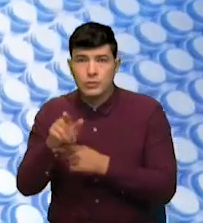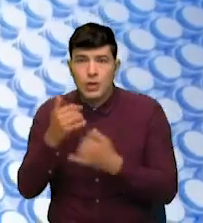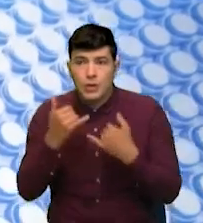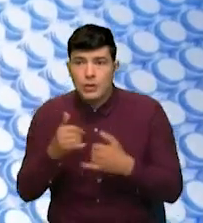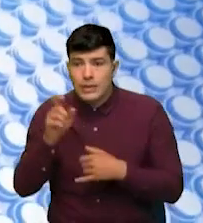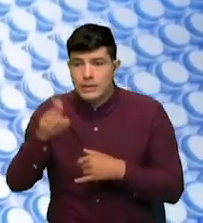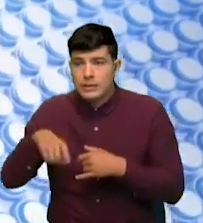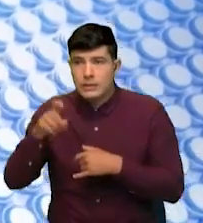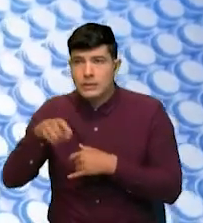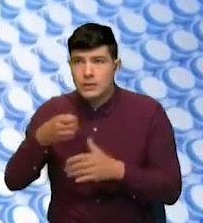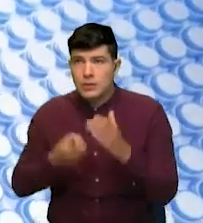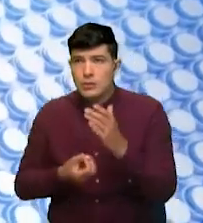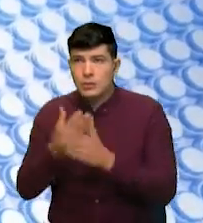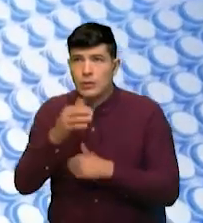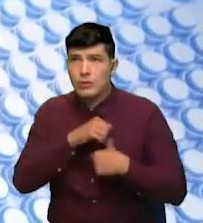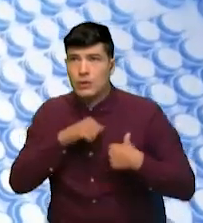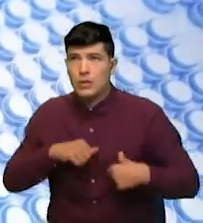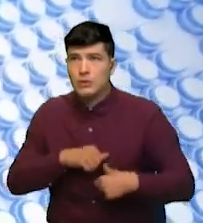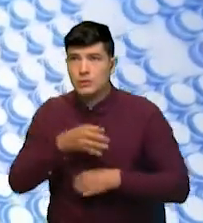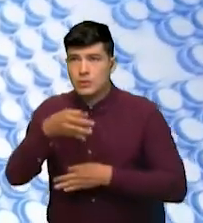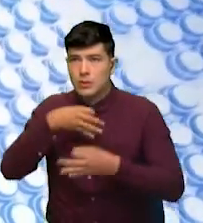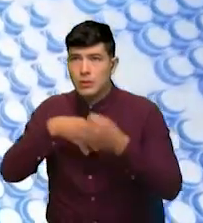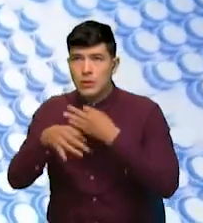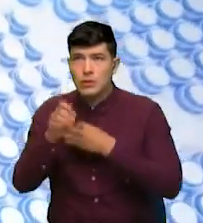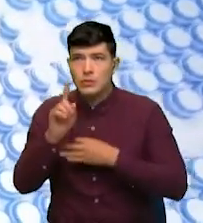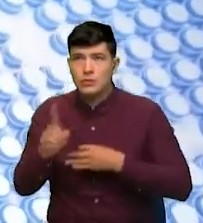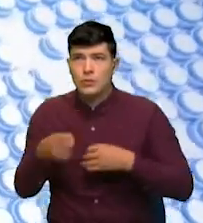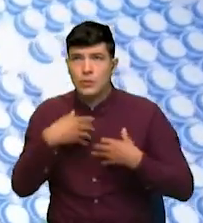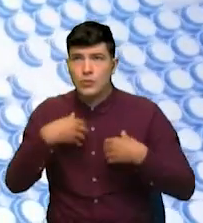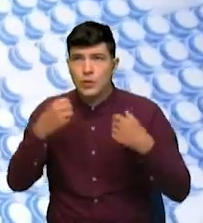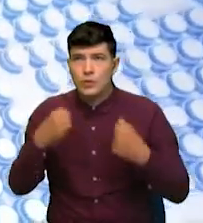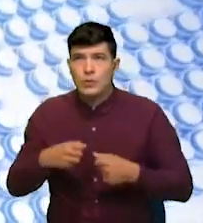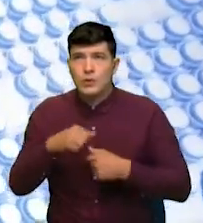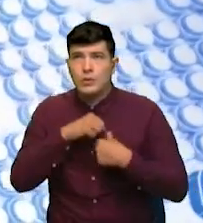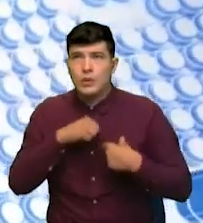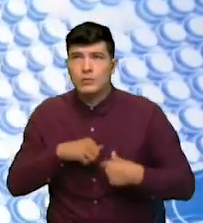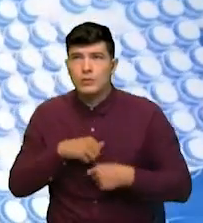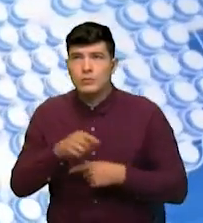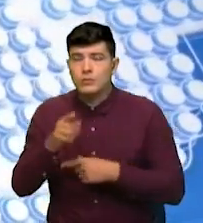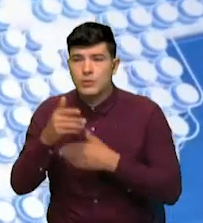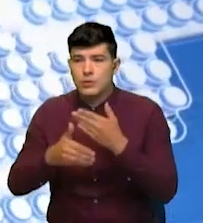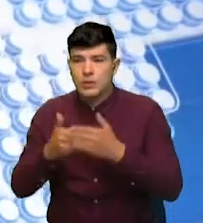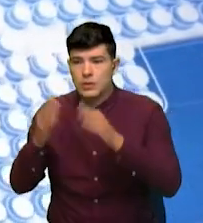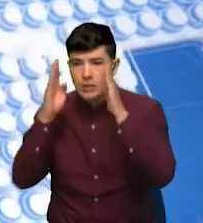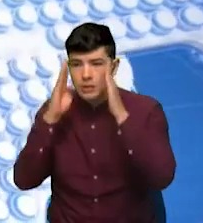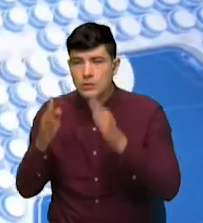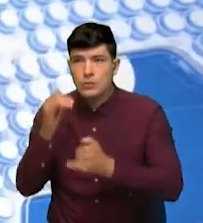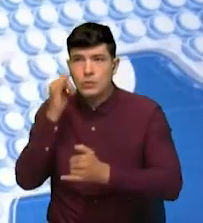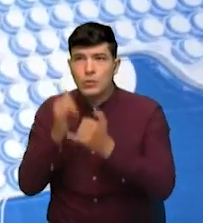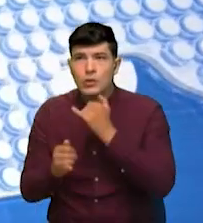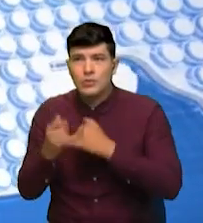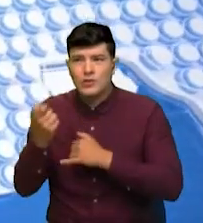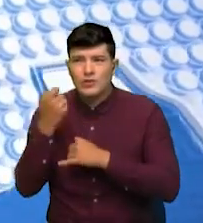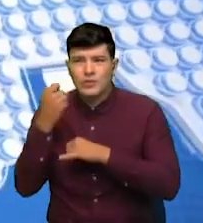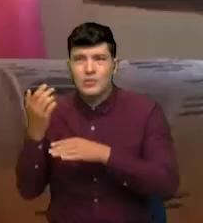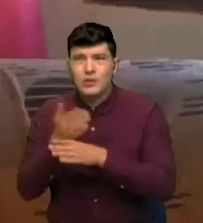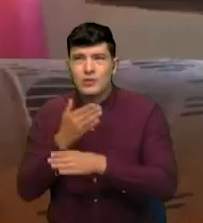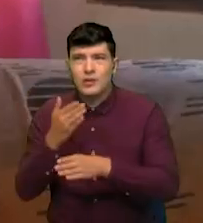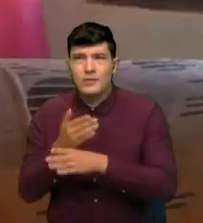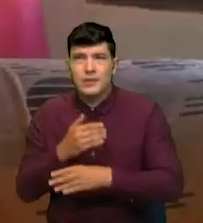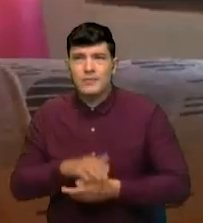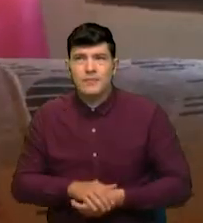trasplante y así lo hizo saber el propio cardiólogo que lo está atendiendo ante el último incidente presentado